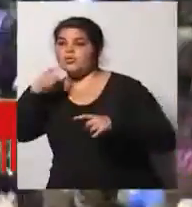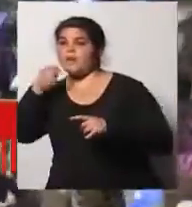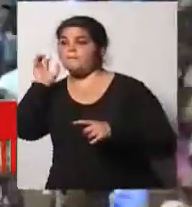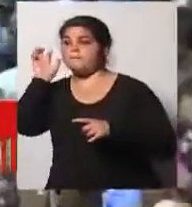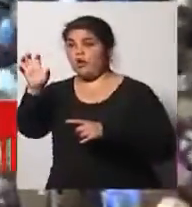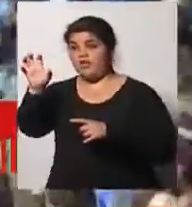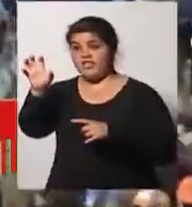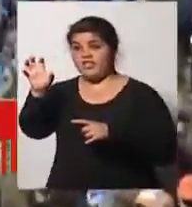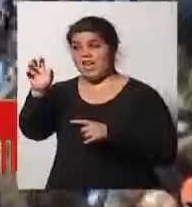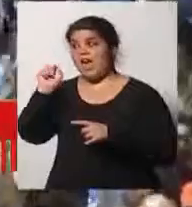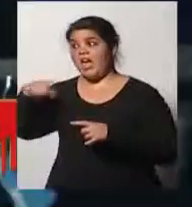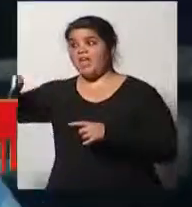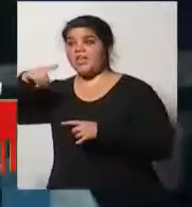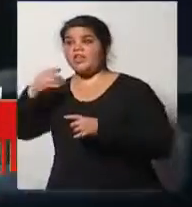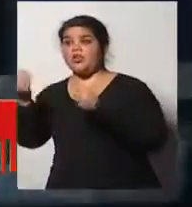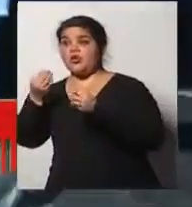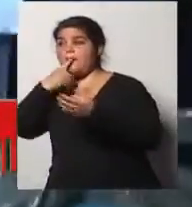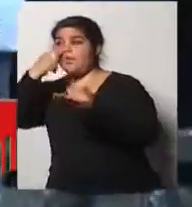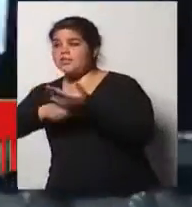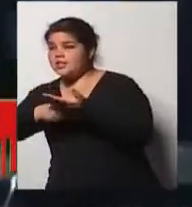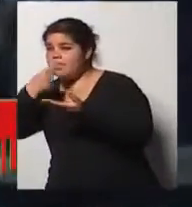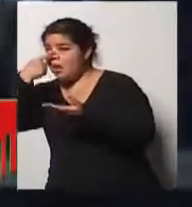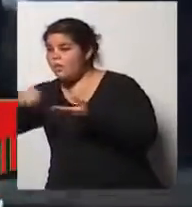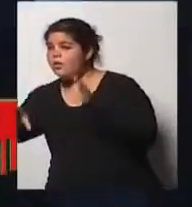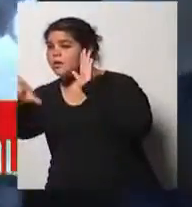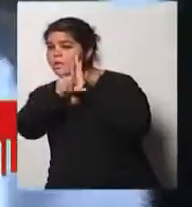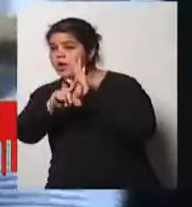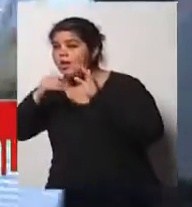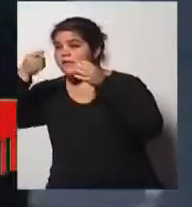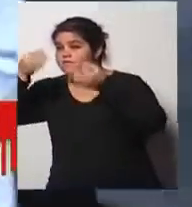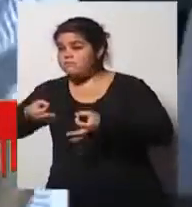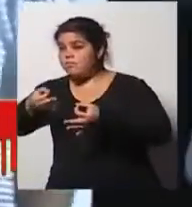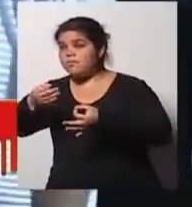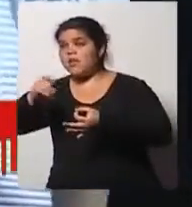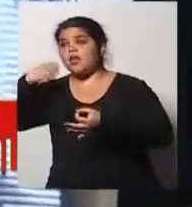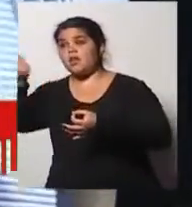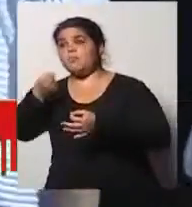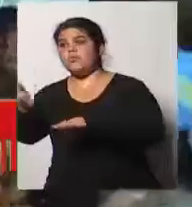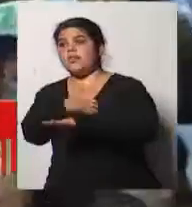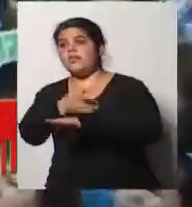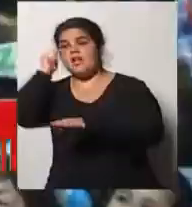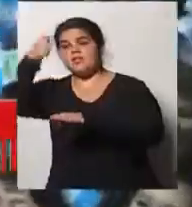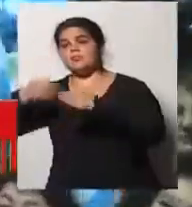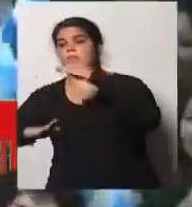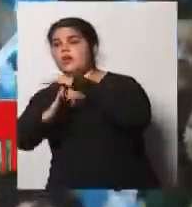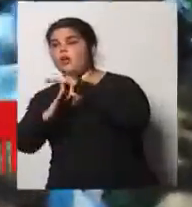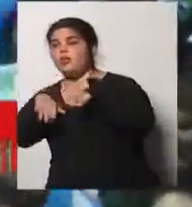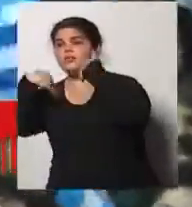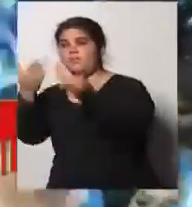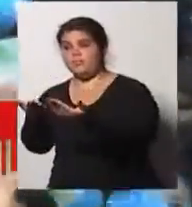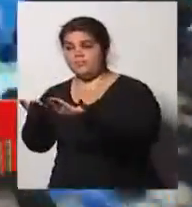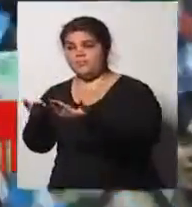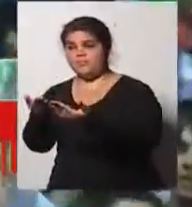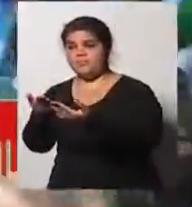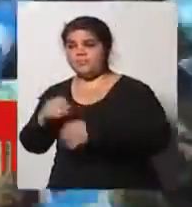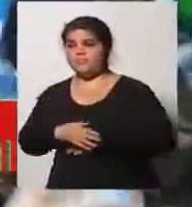Para ir a la Corte de la Nación por recurso extraordinario tiene que haber llegado a las Supremas Cortes Provinciales. Bien. La cuestión. Se llama per